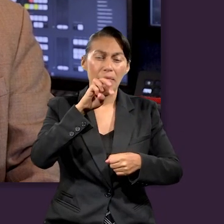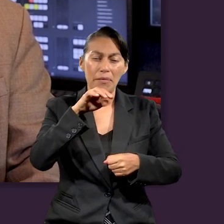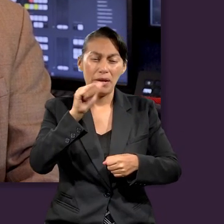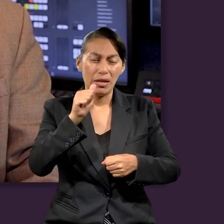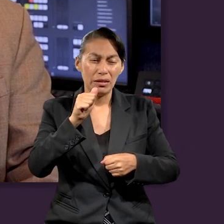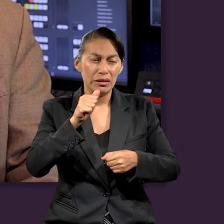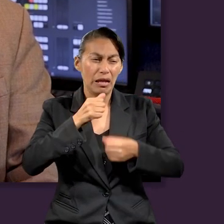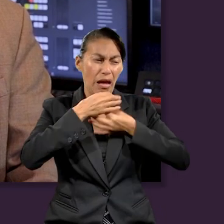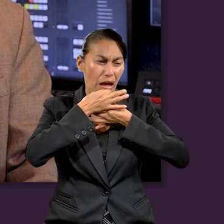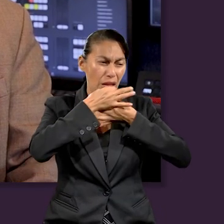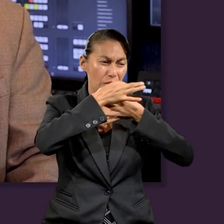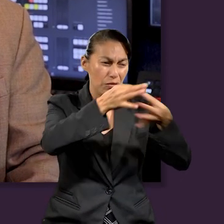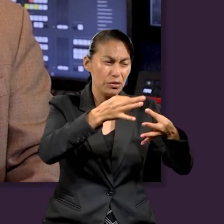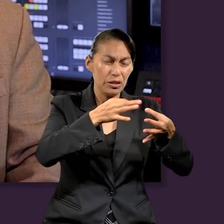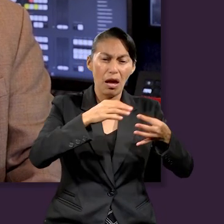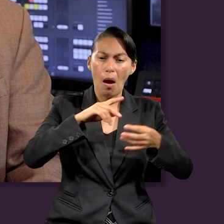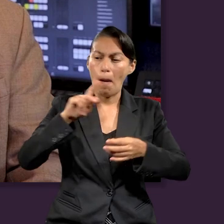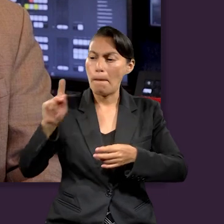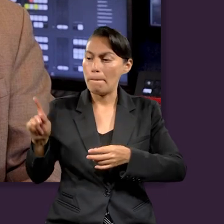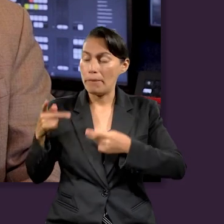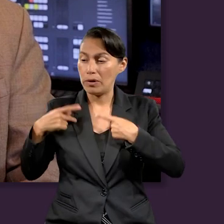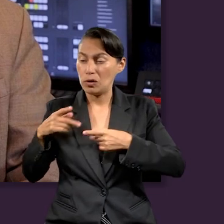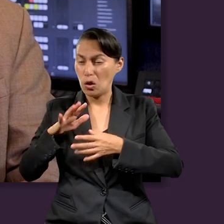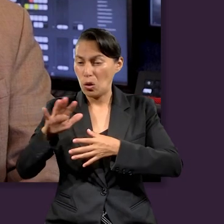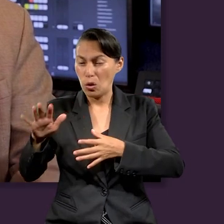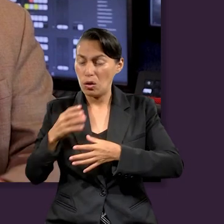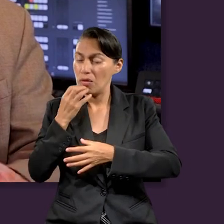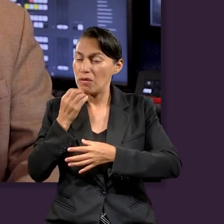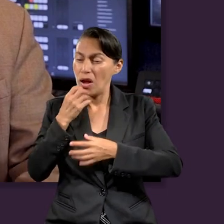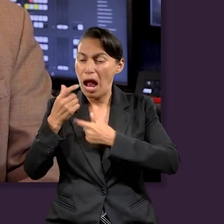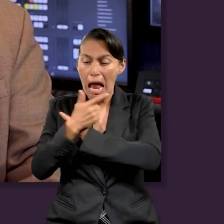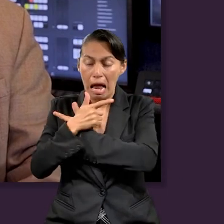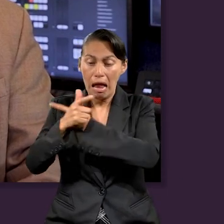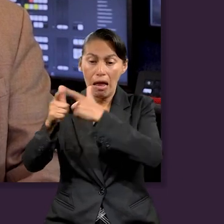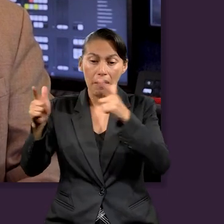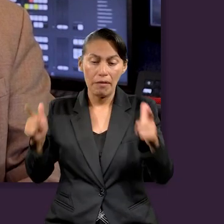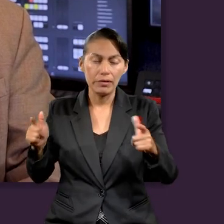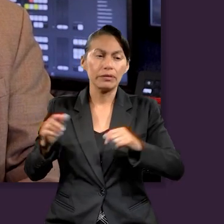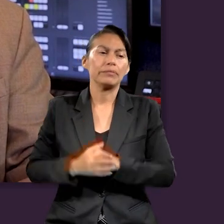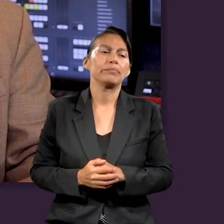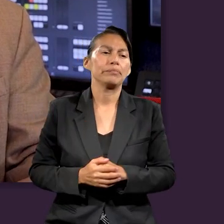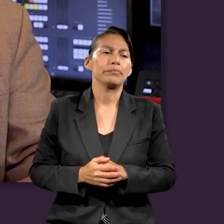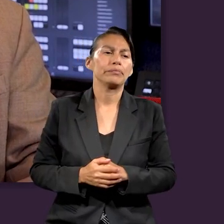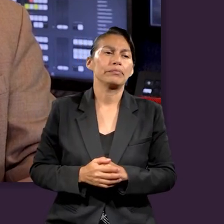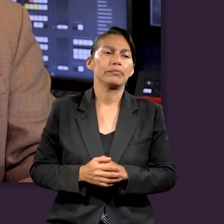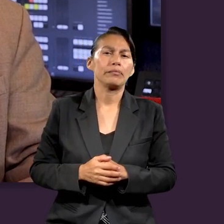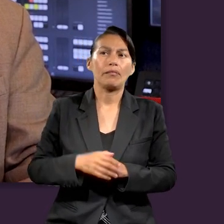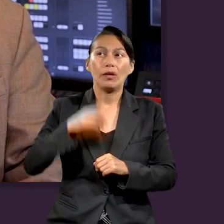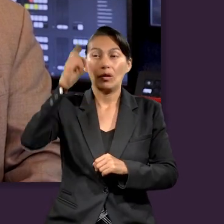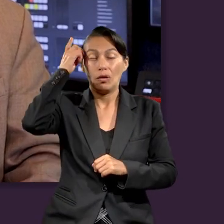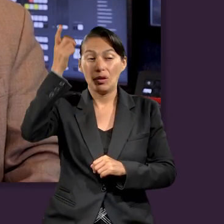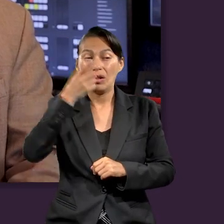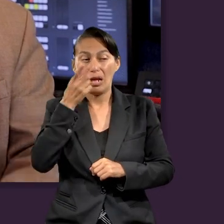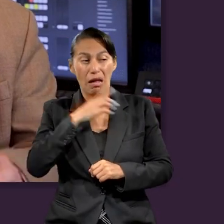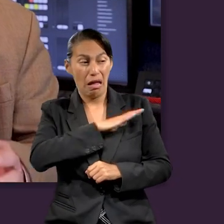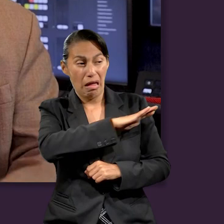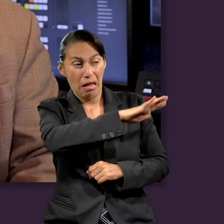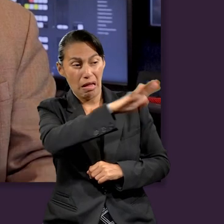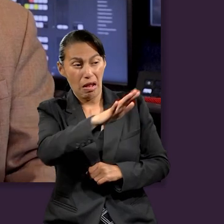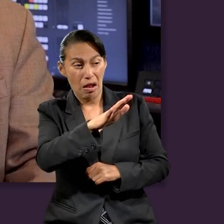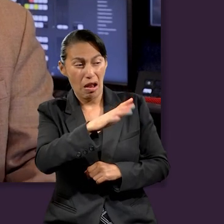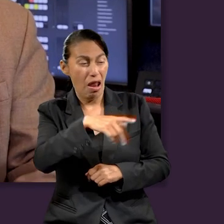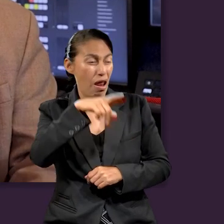Jeremías, castiga a Babilonia con la espada si no leímos estos pasajes bíblicos. Para Dios, estaban